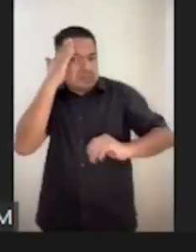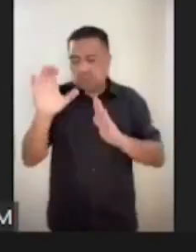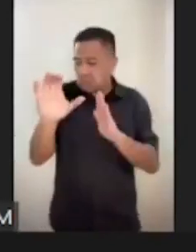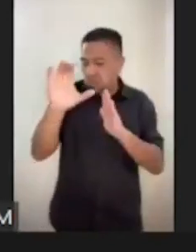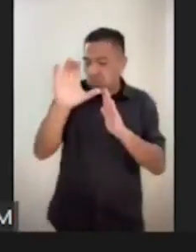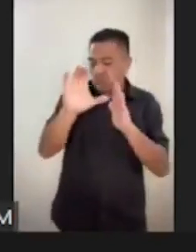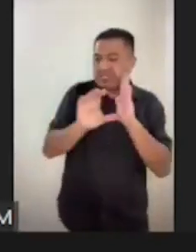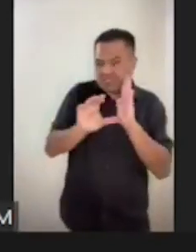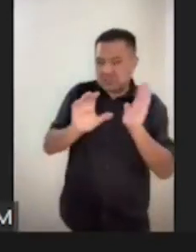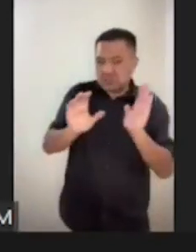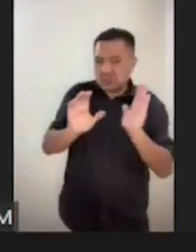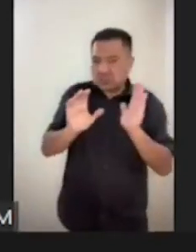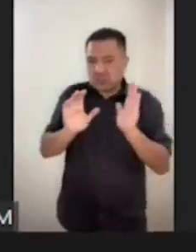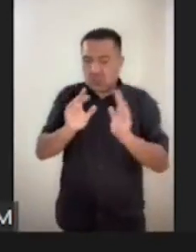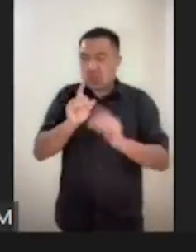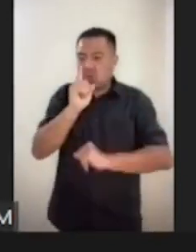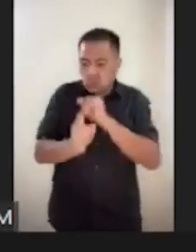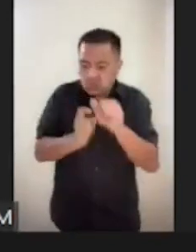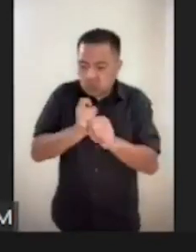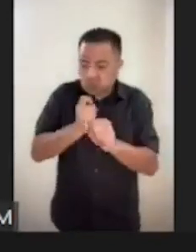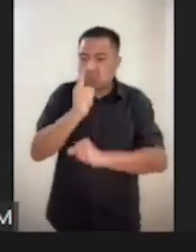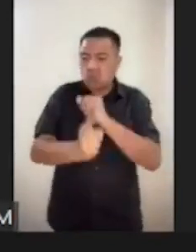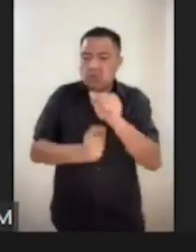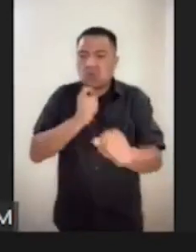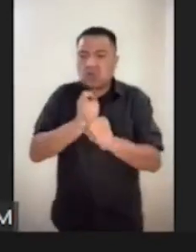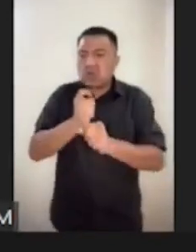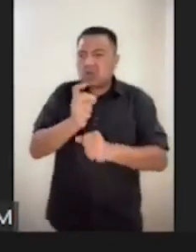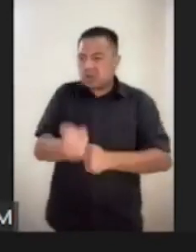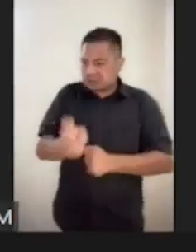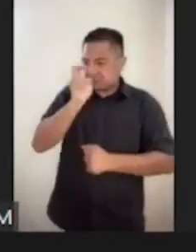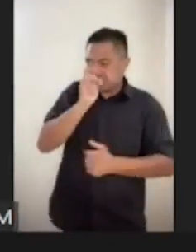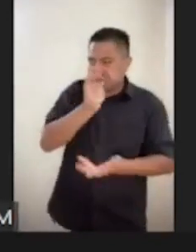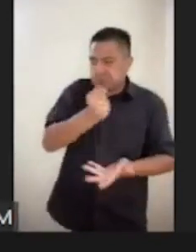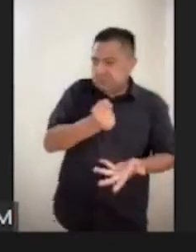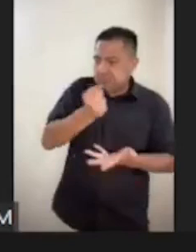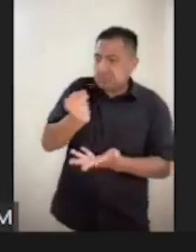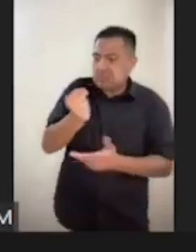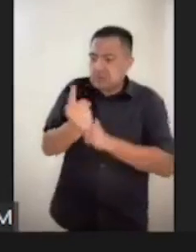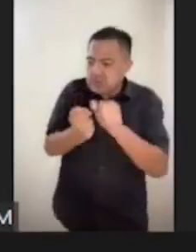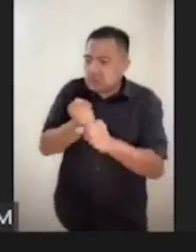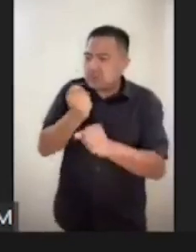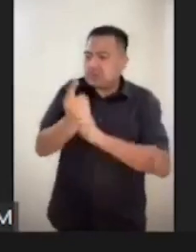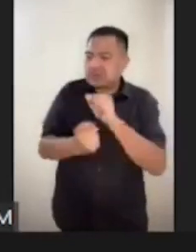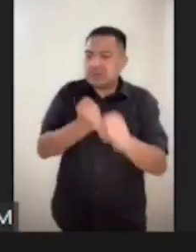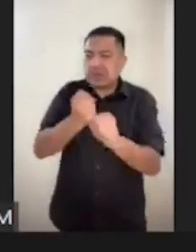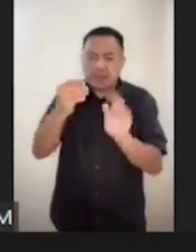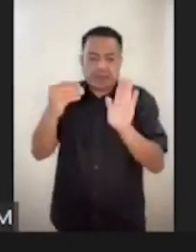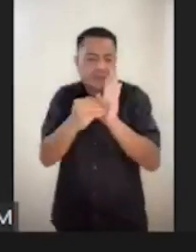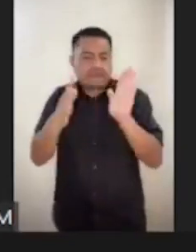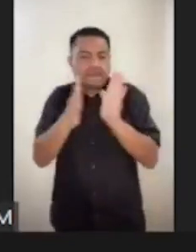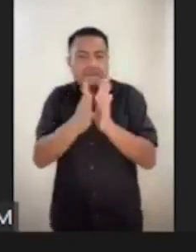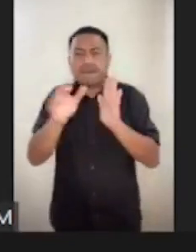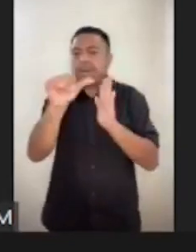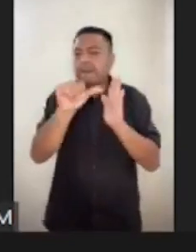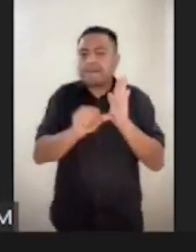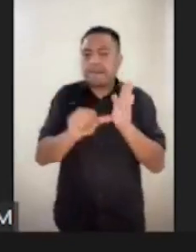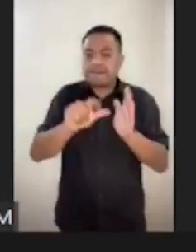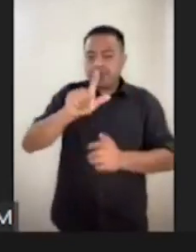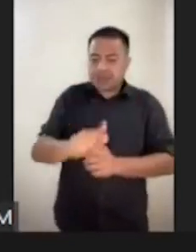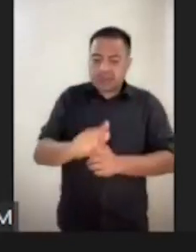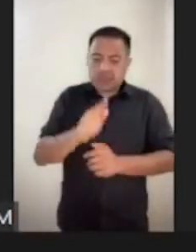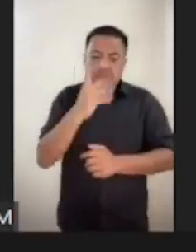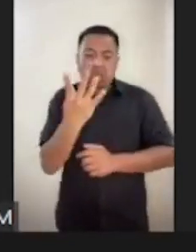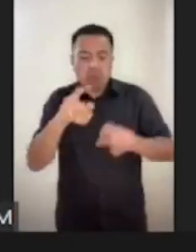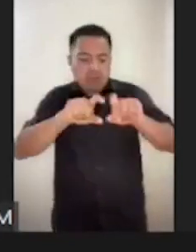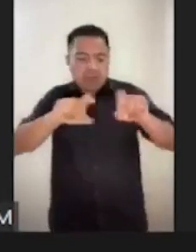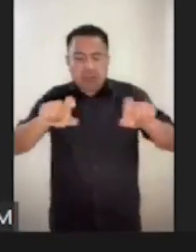constitucional de anualidad que rige a cada presupuesto que se encuentra previsto en el artículo 74,